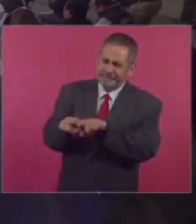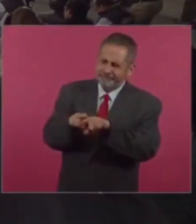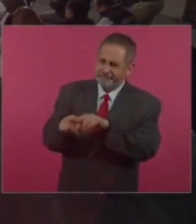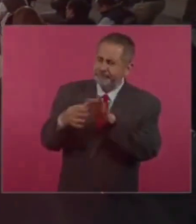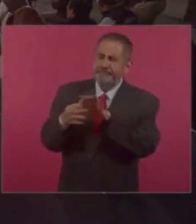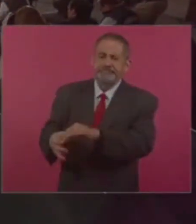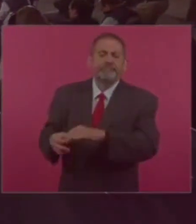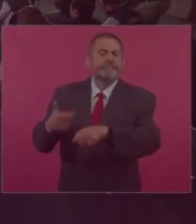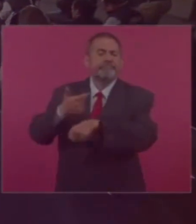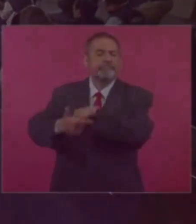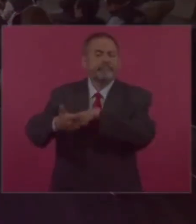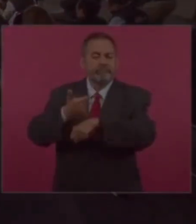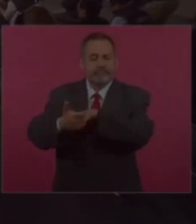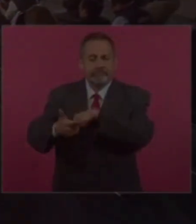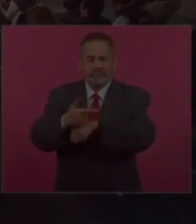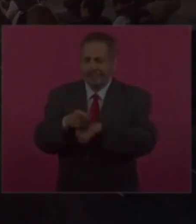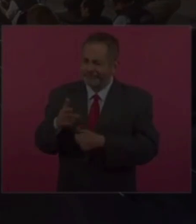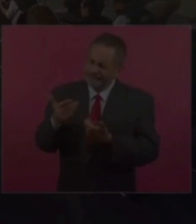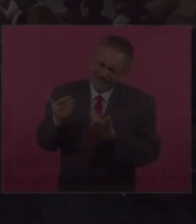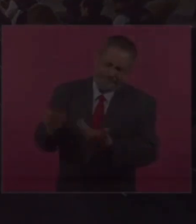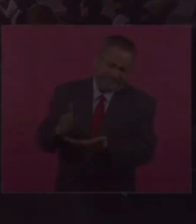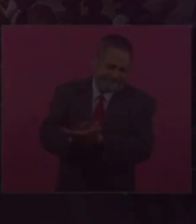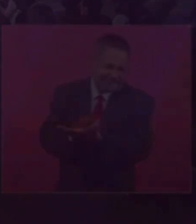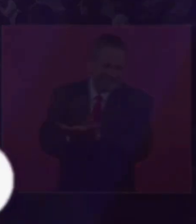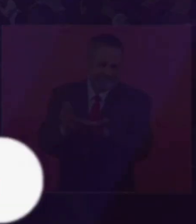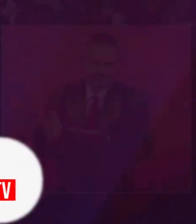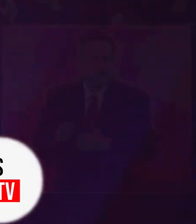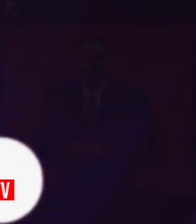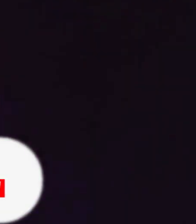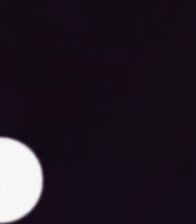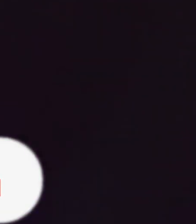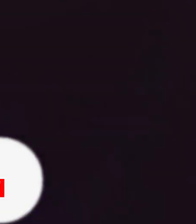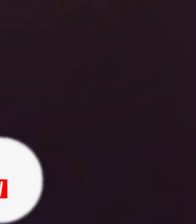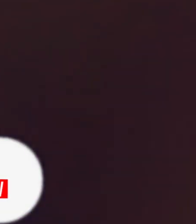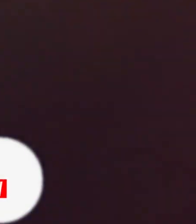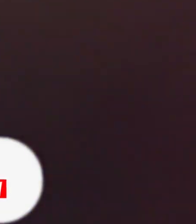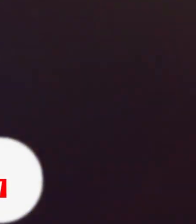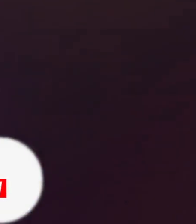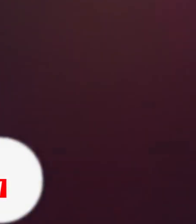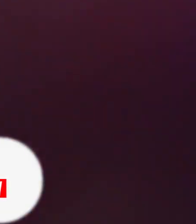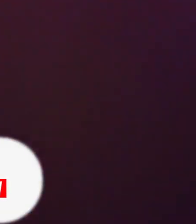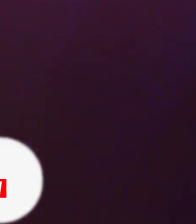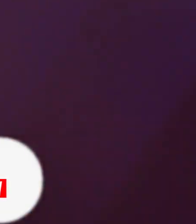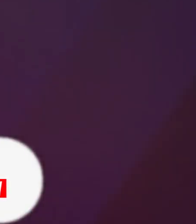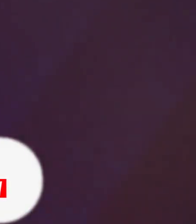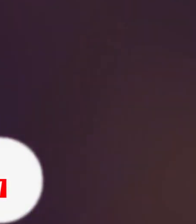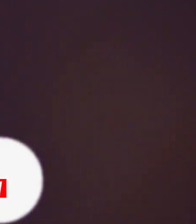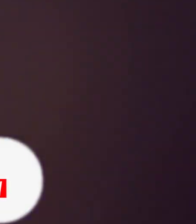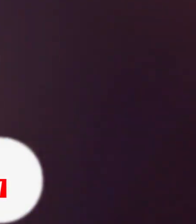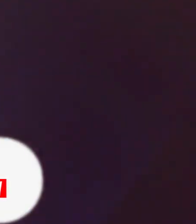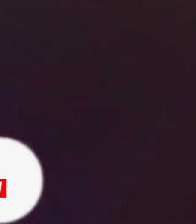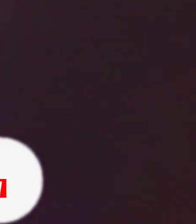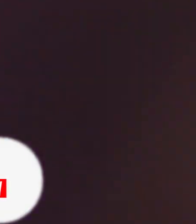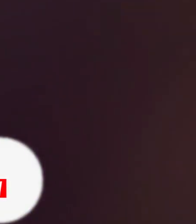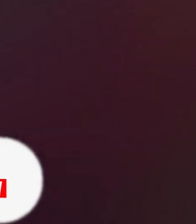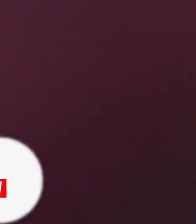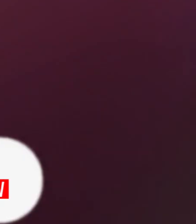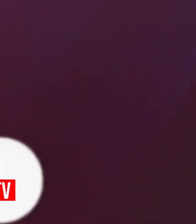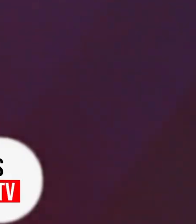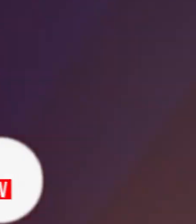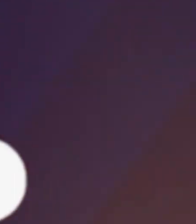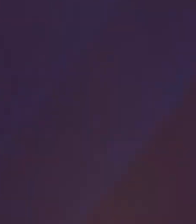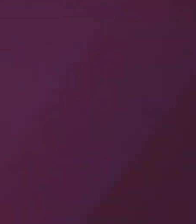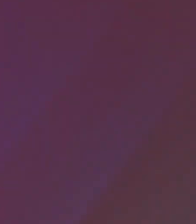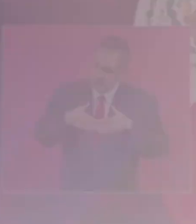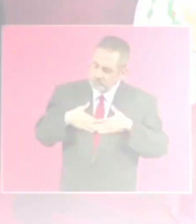llegarán nuevos tiempos de humanismo y justicia para todos los guatemaltecos. Recuerda que somos Sin Puntos ni Comas. Déjanos tu comentario,